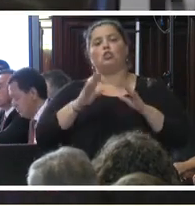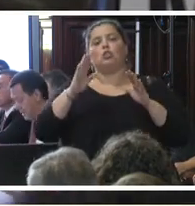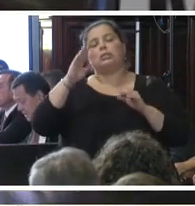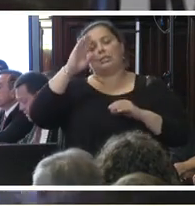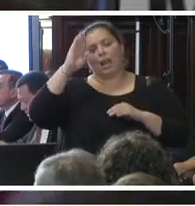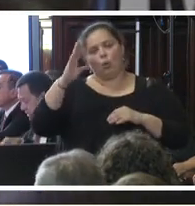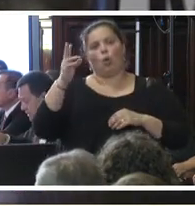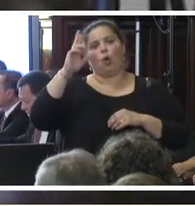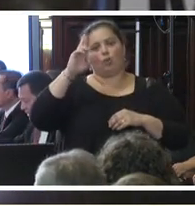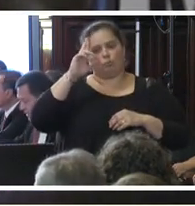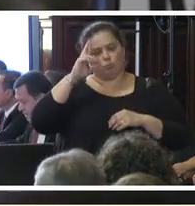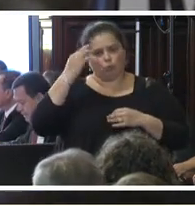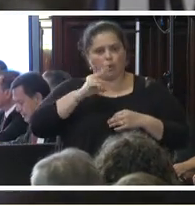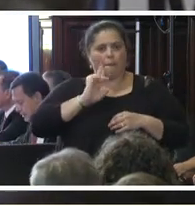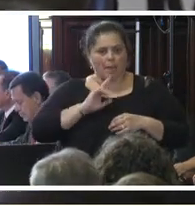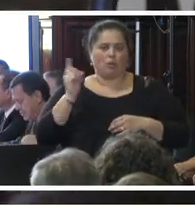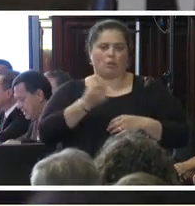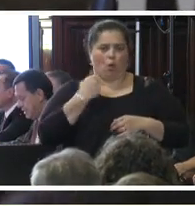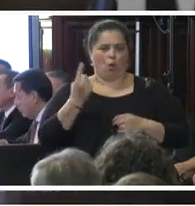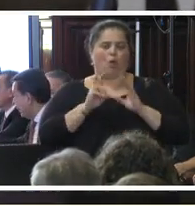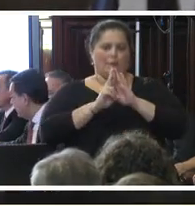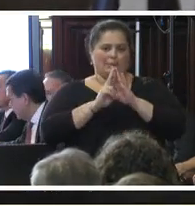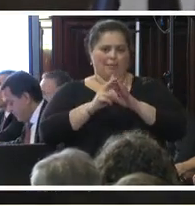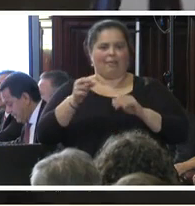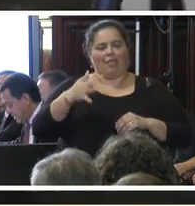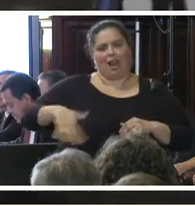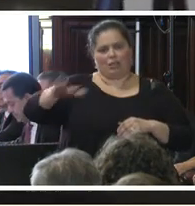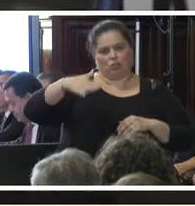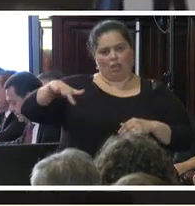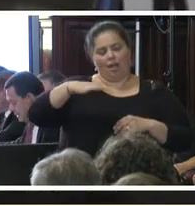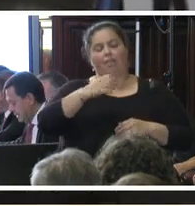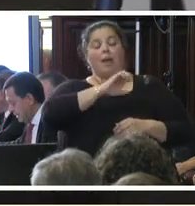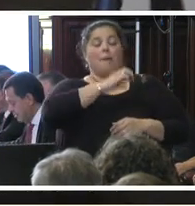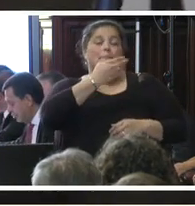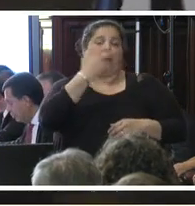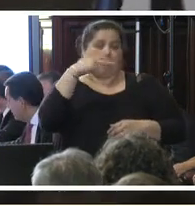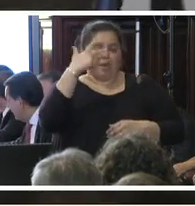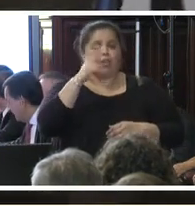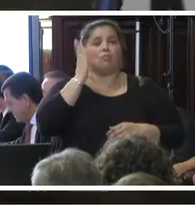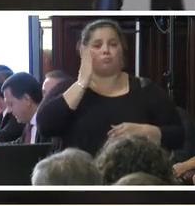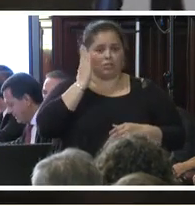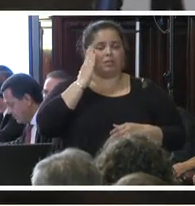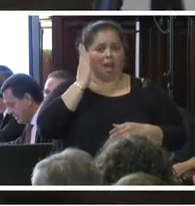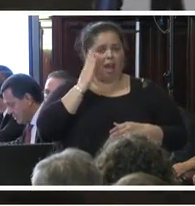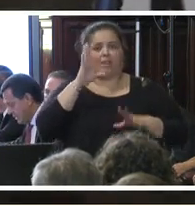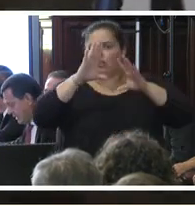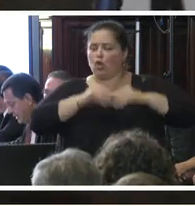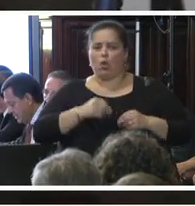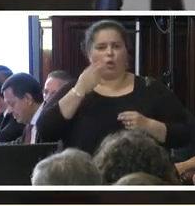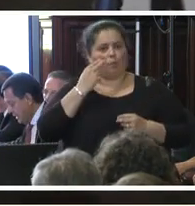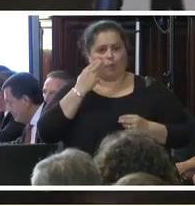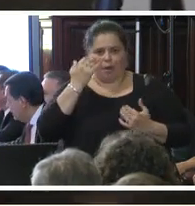de la sociedad. México está consciente de los retos que enfrenta. En todos los niveles, en el ámbito